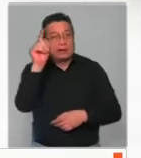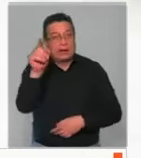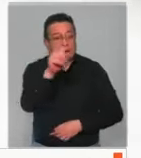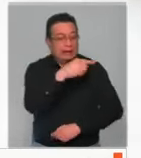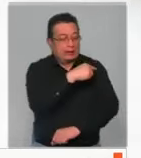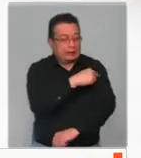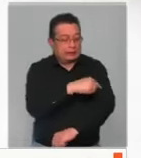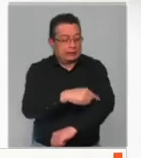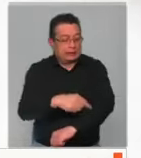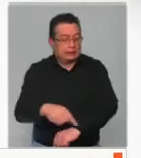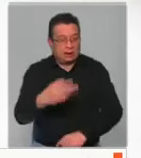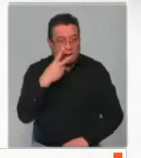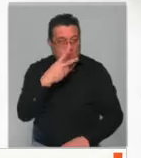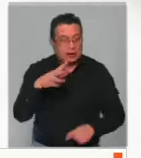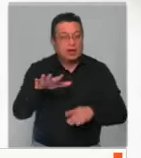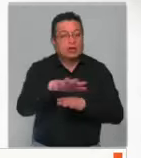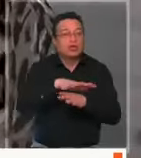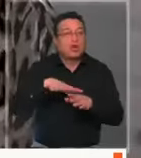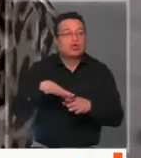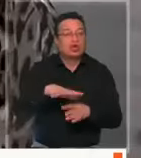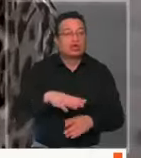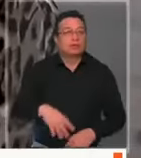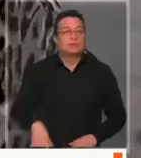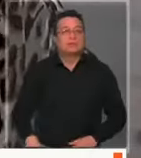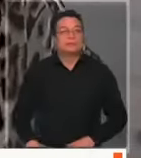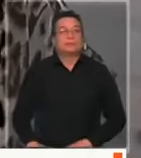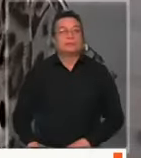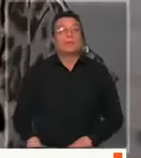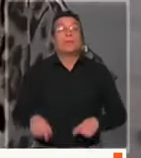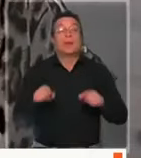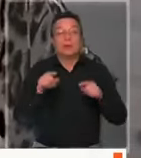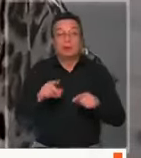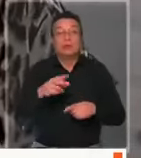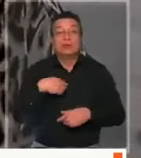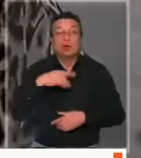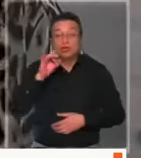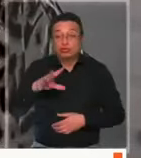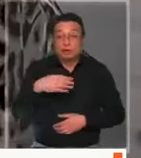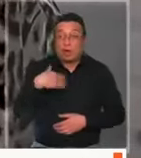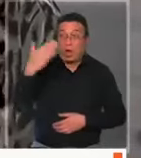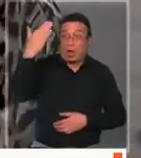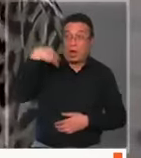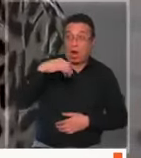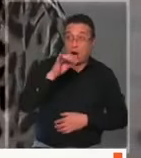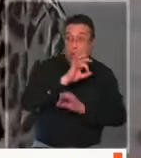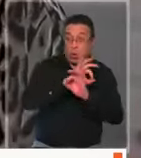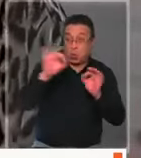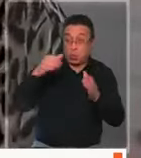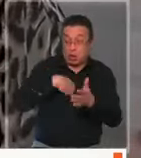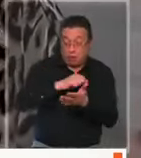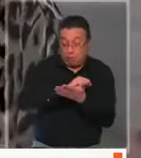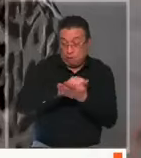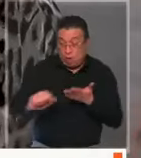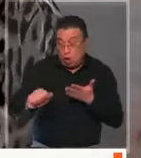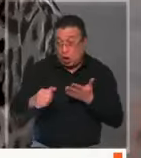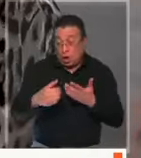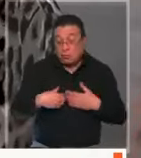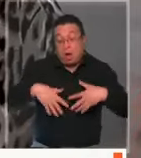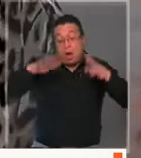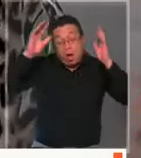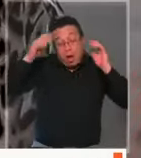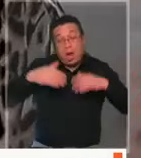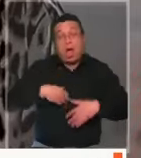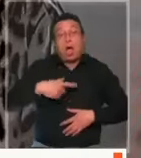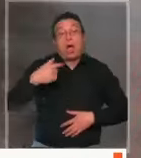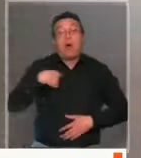país para revisar la situación. Si uno no se entera que nunca la van a llamar o que la borraron de la lista de espera,